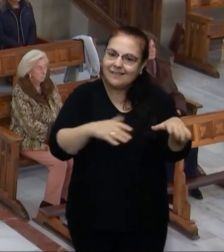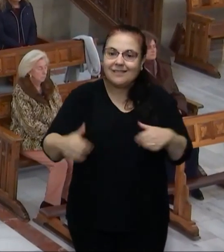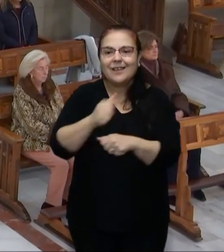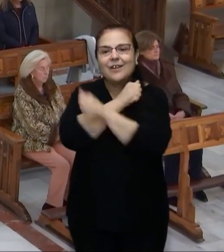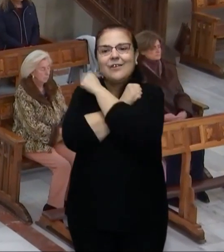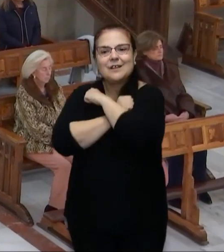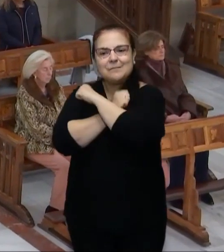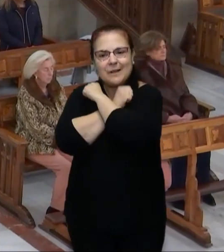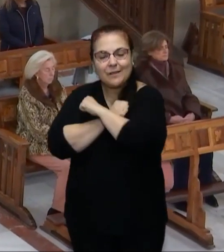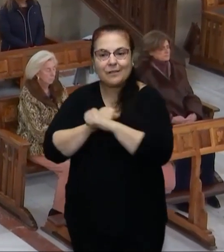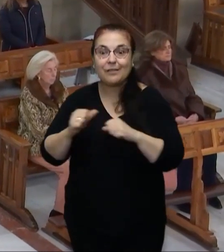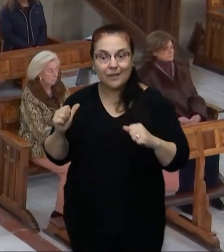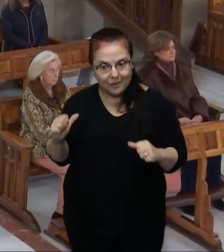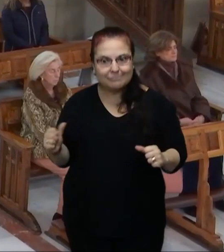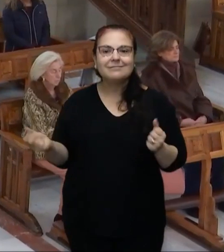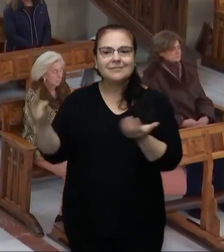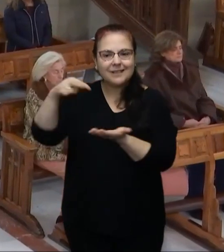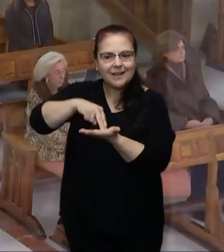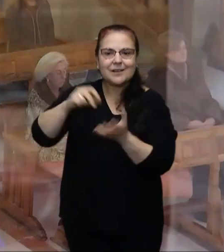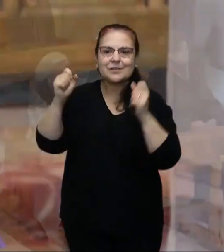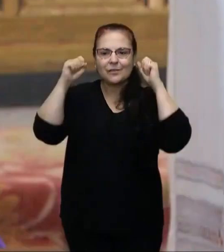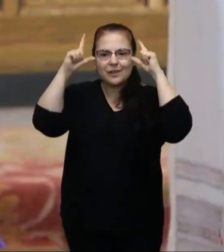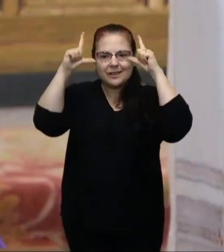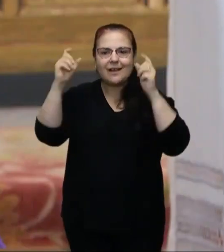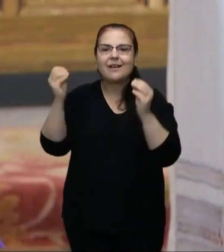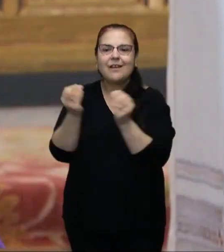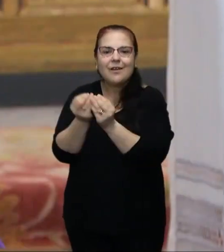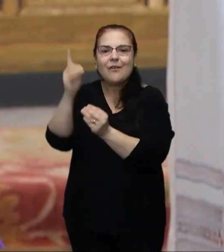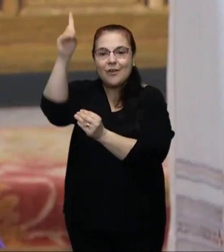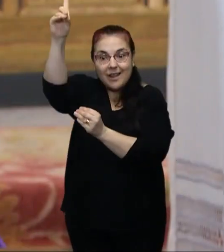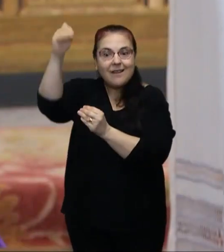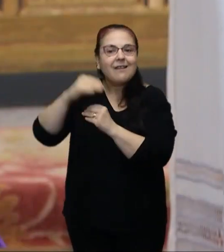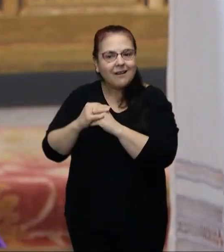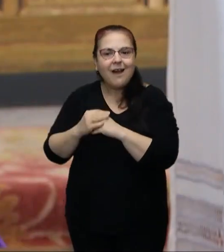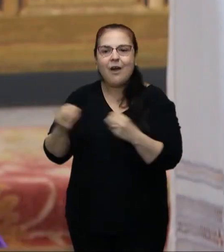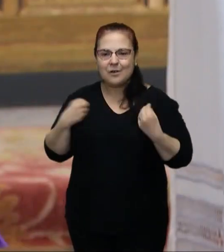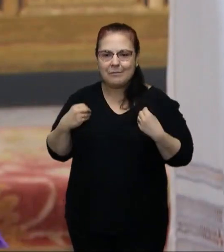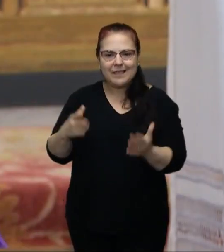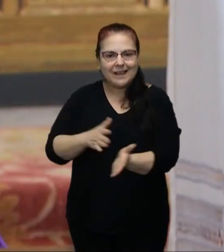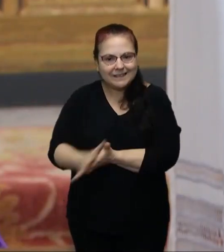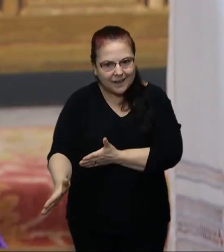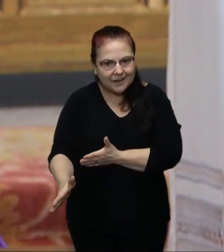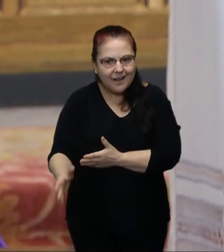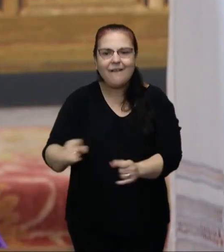de resucitar con él a una vida eterna, feliz,